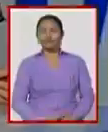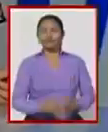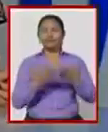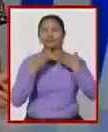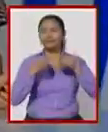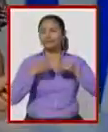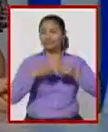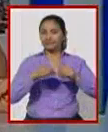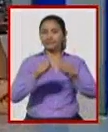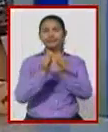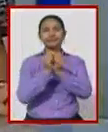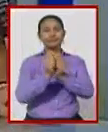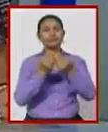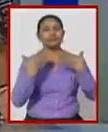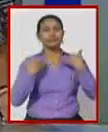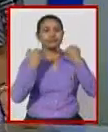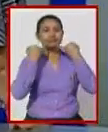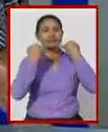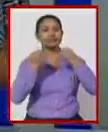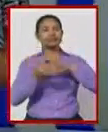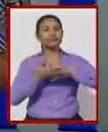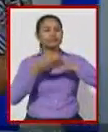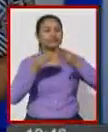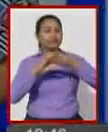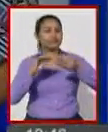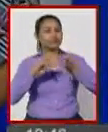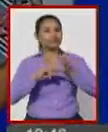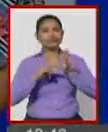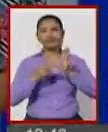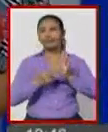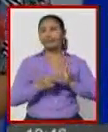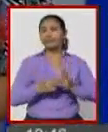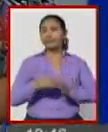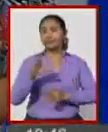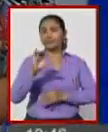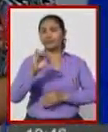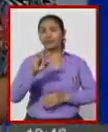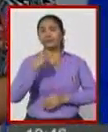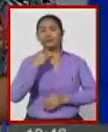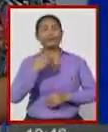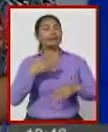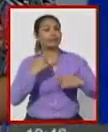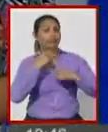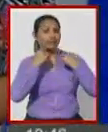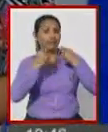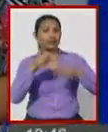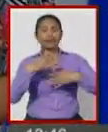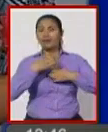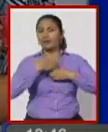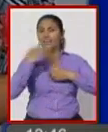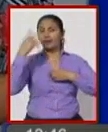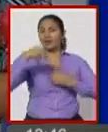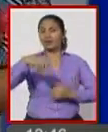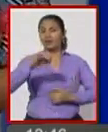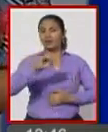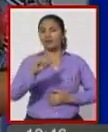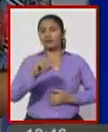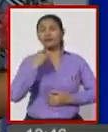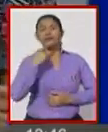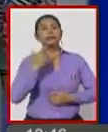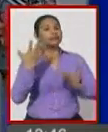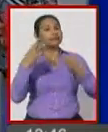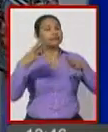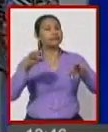Les agradecemos por su compañía. Tenemos más información y le contamos que cívicos anuncian movilizaciones por el pozo de Incahuasi y